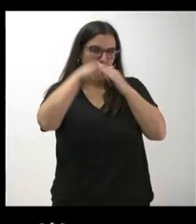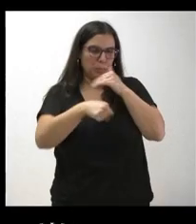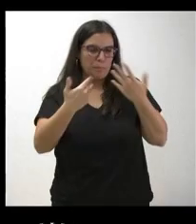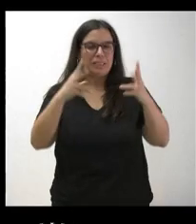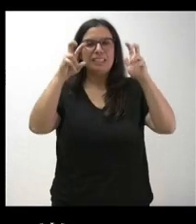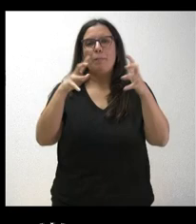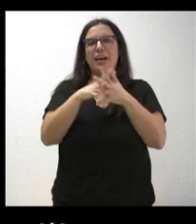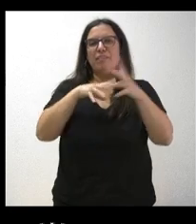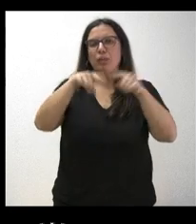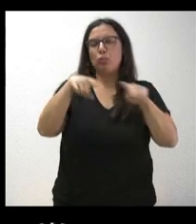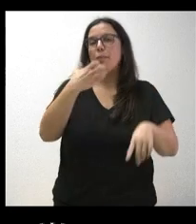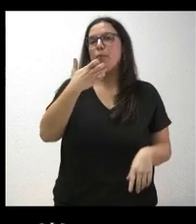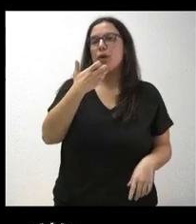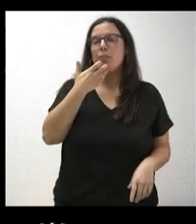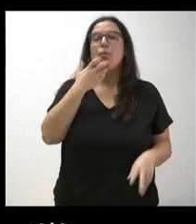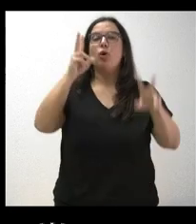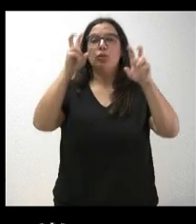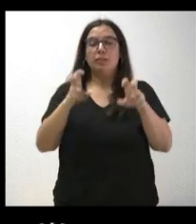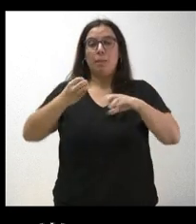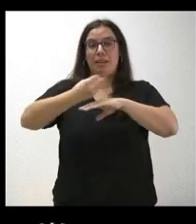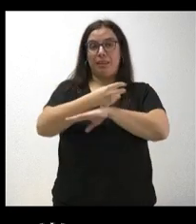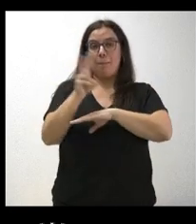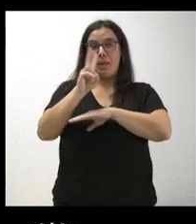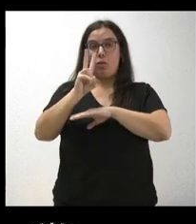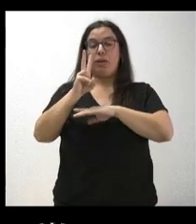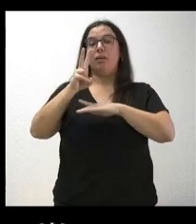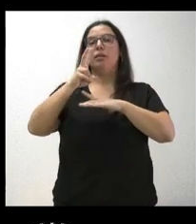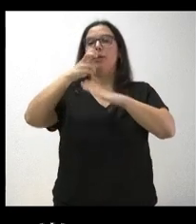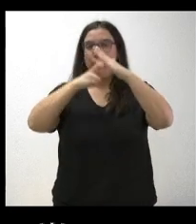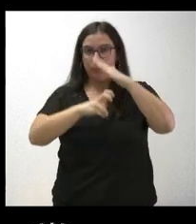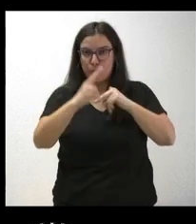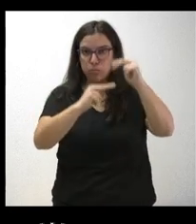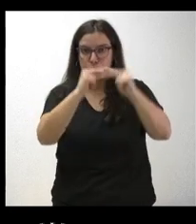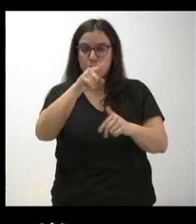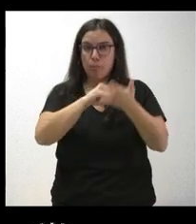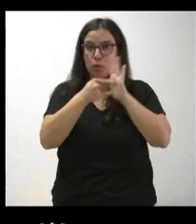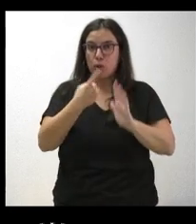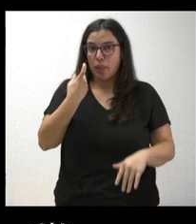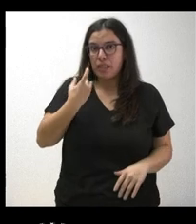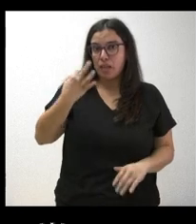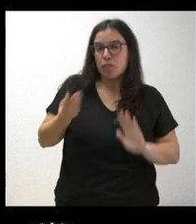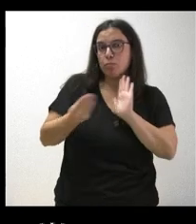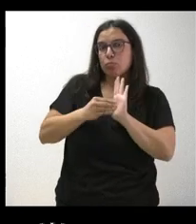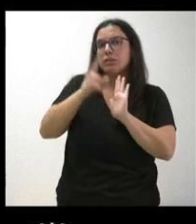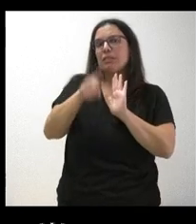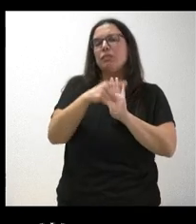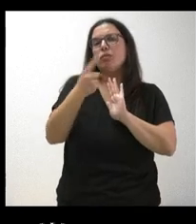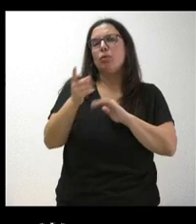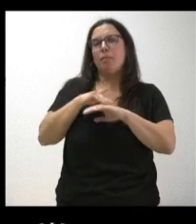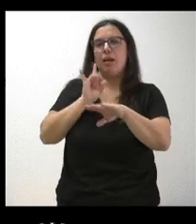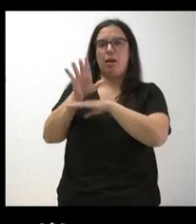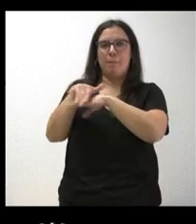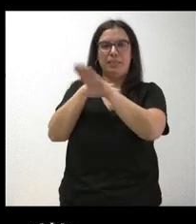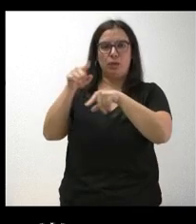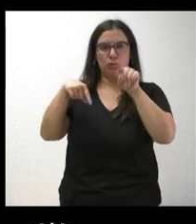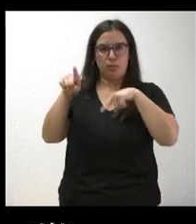su aterramiento por ejemplo entraría dentro de uno de los proyectos realizables y necesarios o no se incluiría en esa carta del Ministerio de transportes